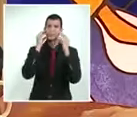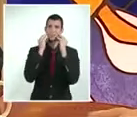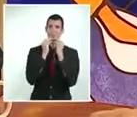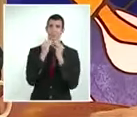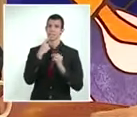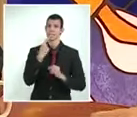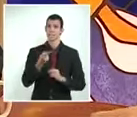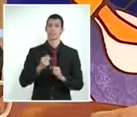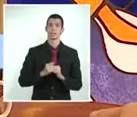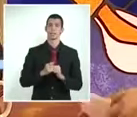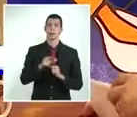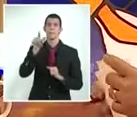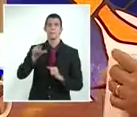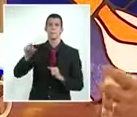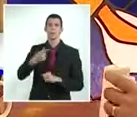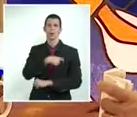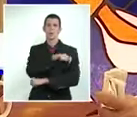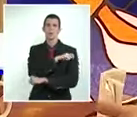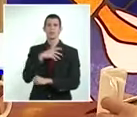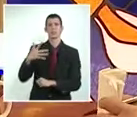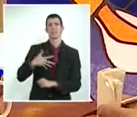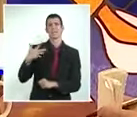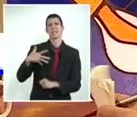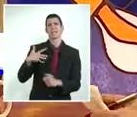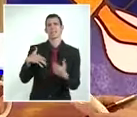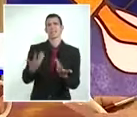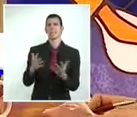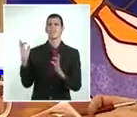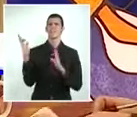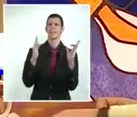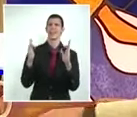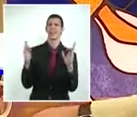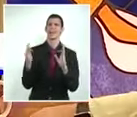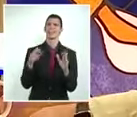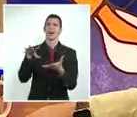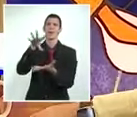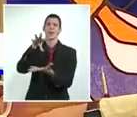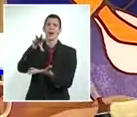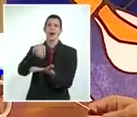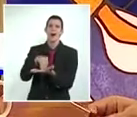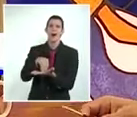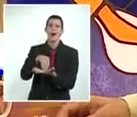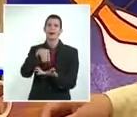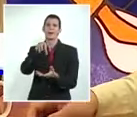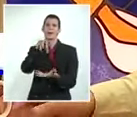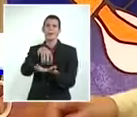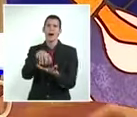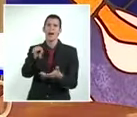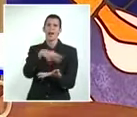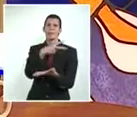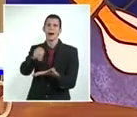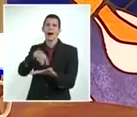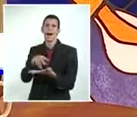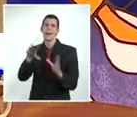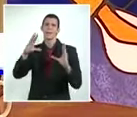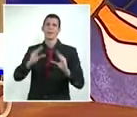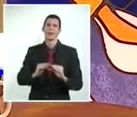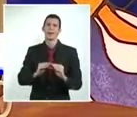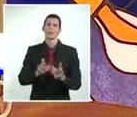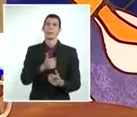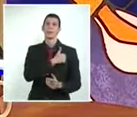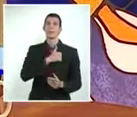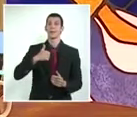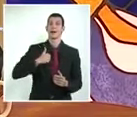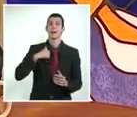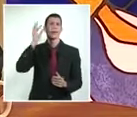grandes concentraciones, violaciones de centros nocturnos abiertos, fundamentalmente del sector privado,